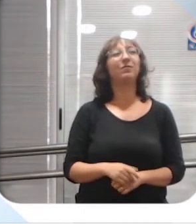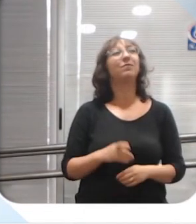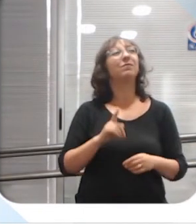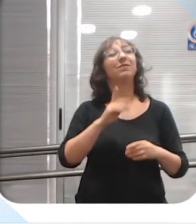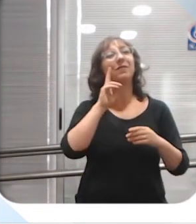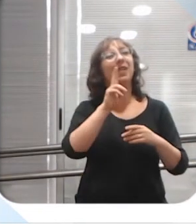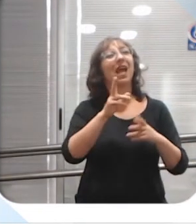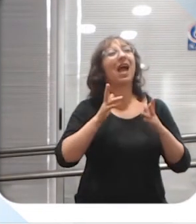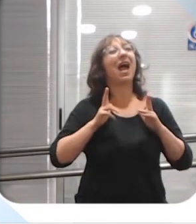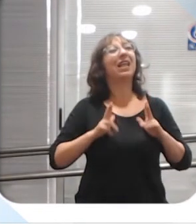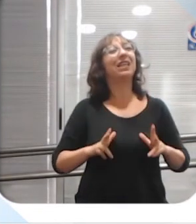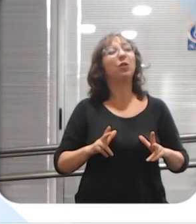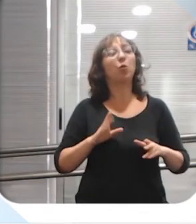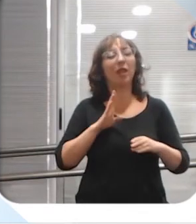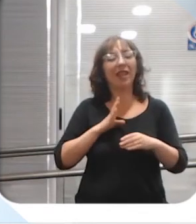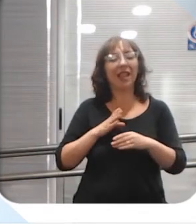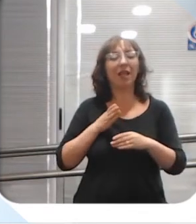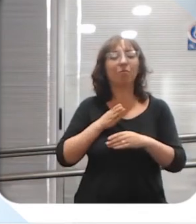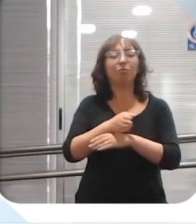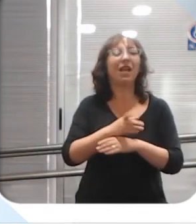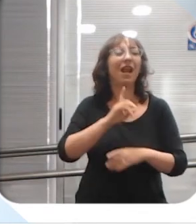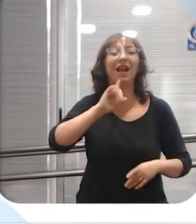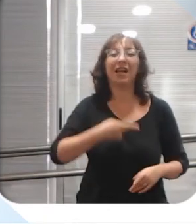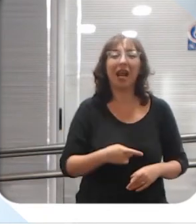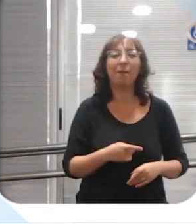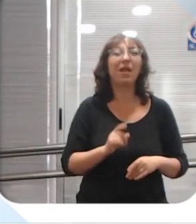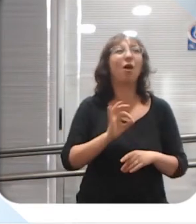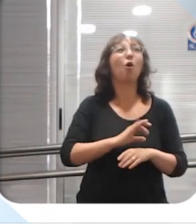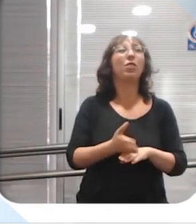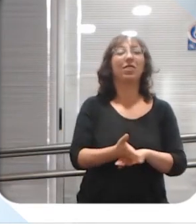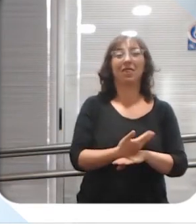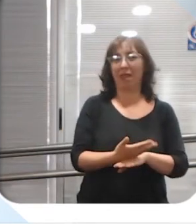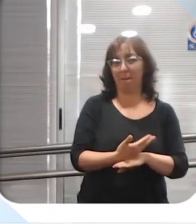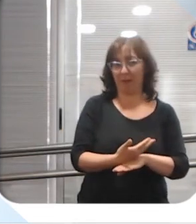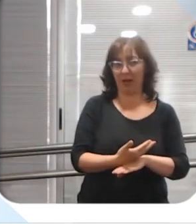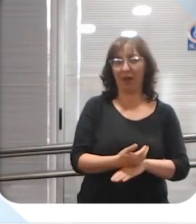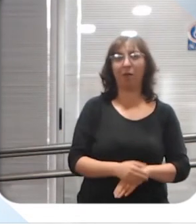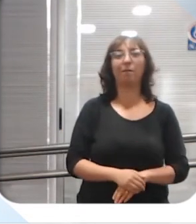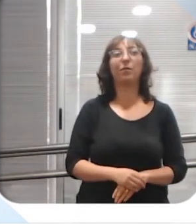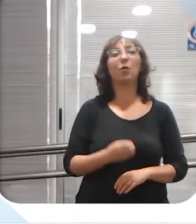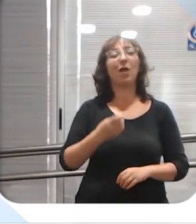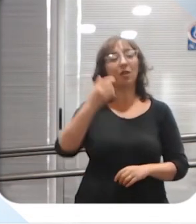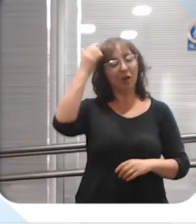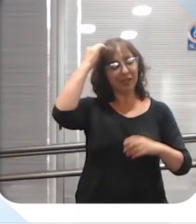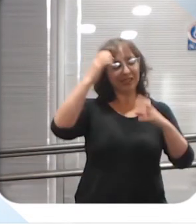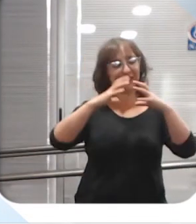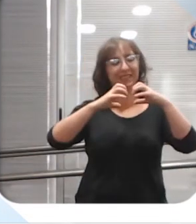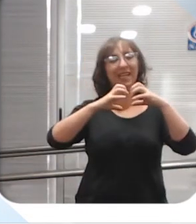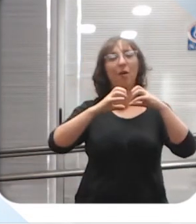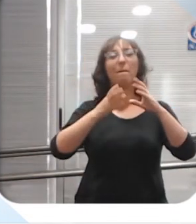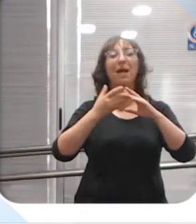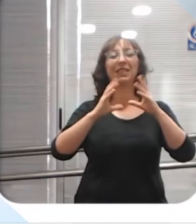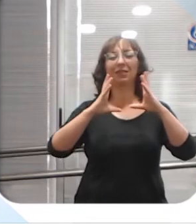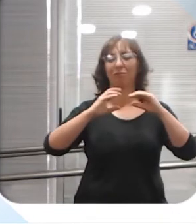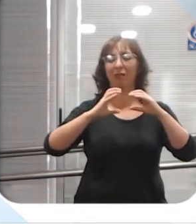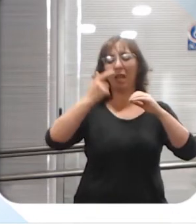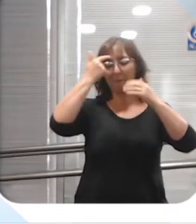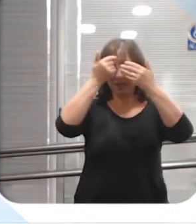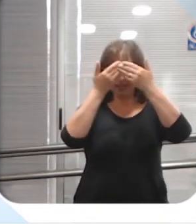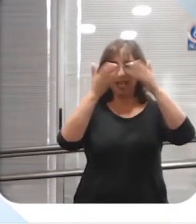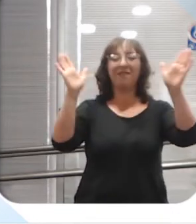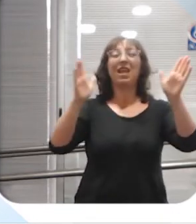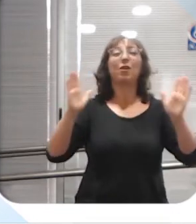actitud de una intervención rápida, de una intervención temprana, cuando el cerebro es más plástico y está más abierto